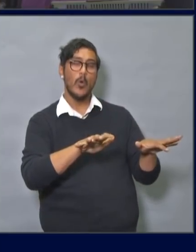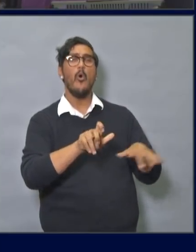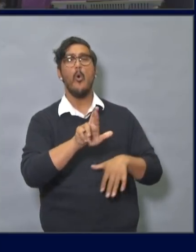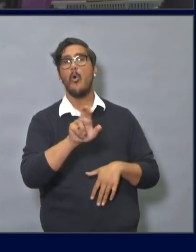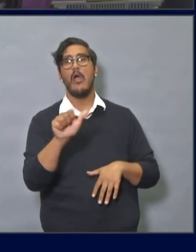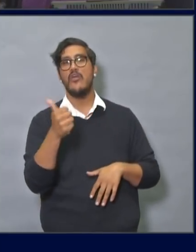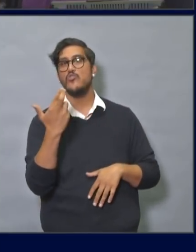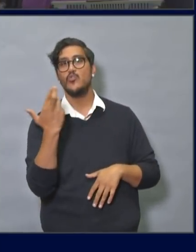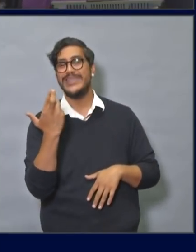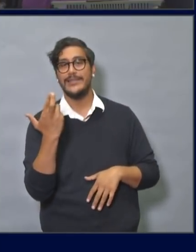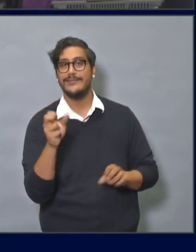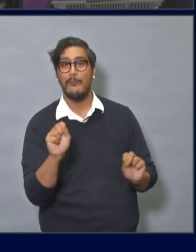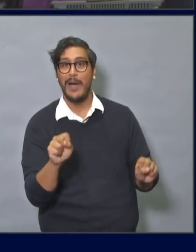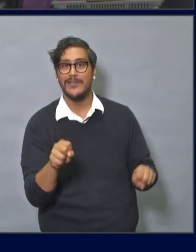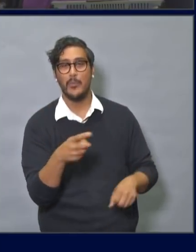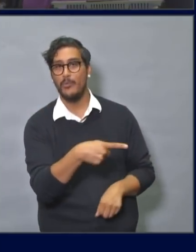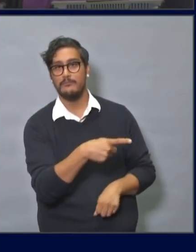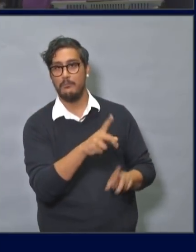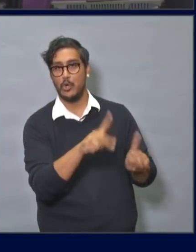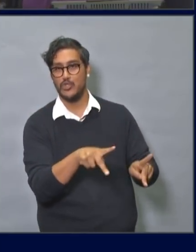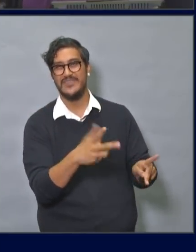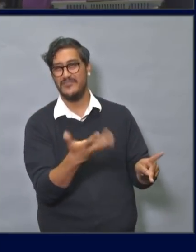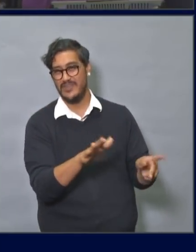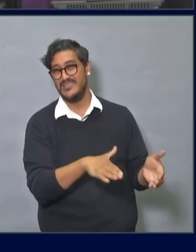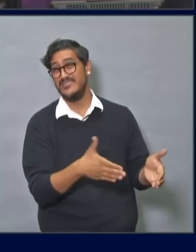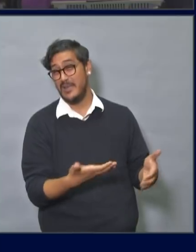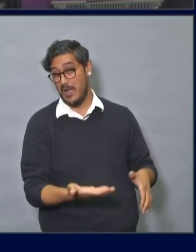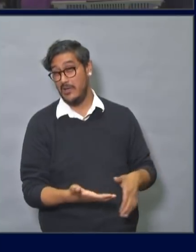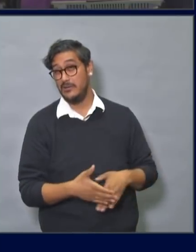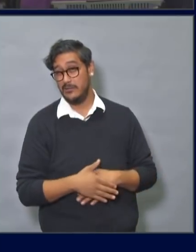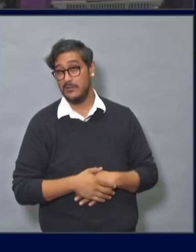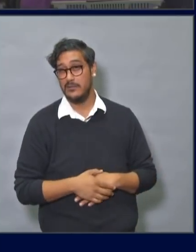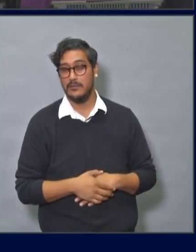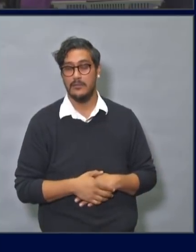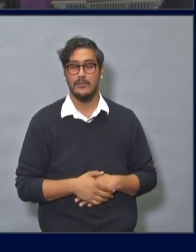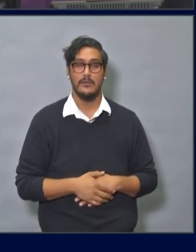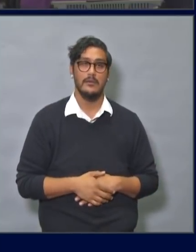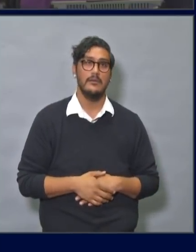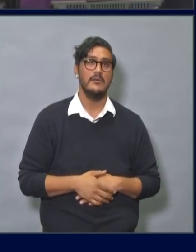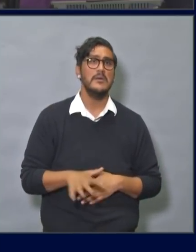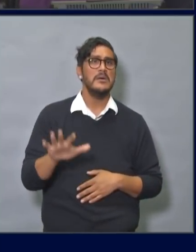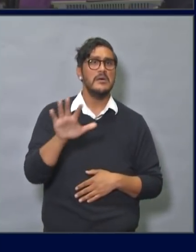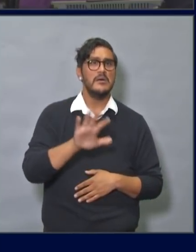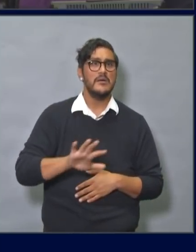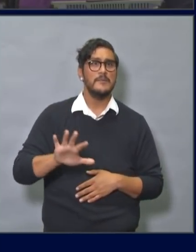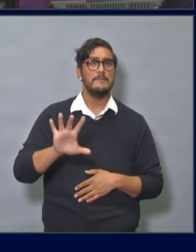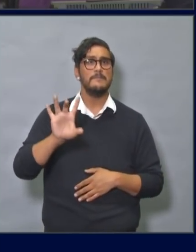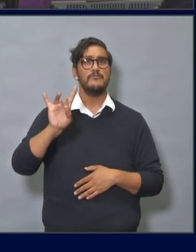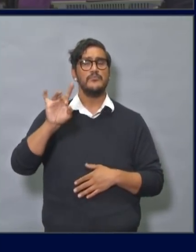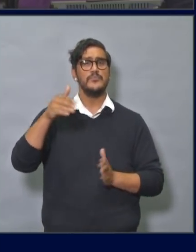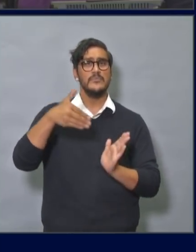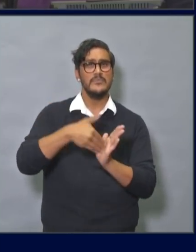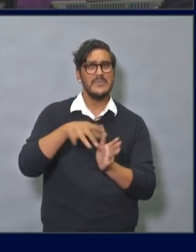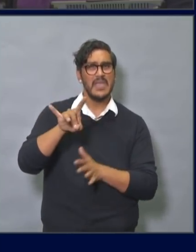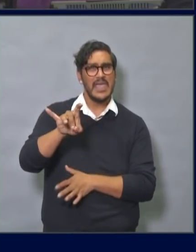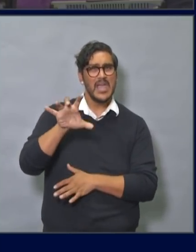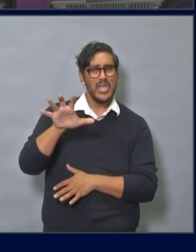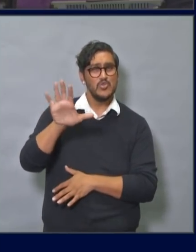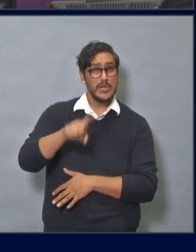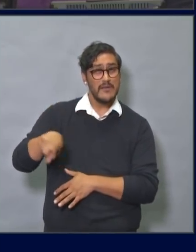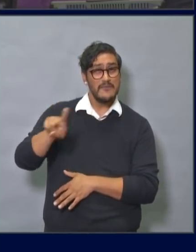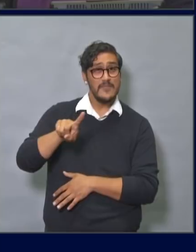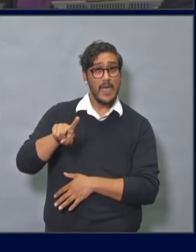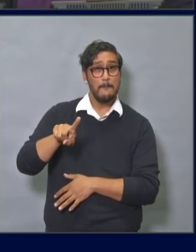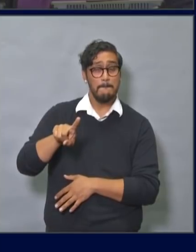que incluye el hecho que la persona haya fallecido. Alrededor de 8,800 de ellos estaban